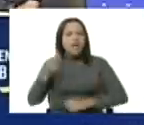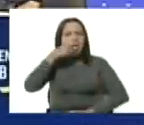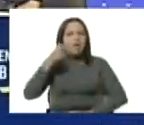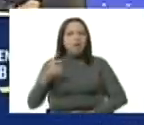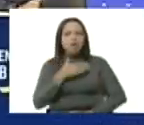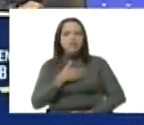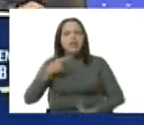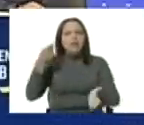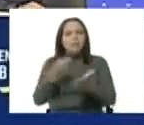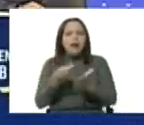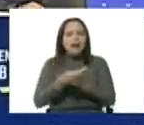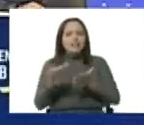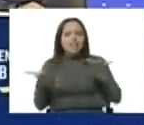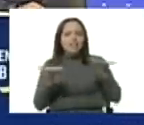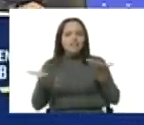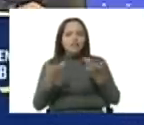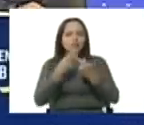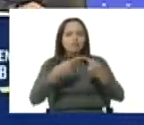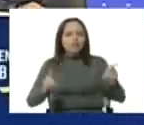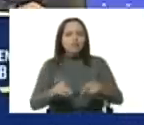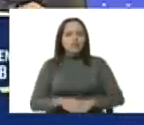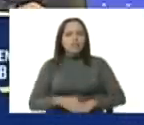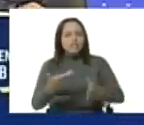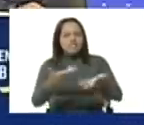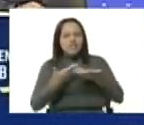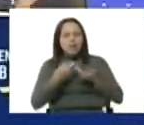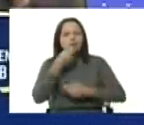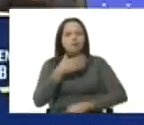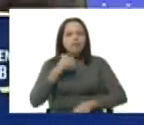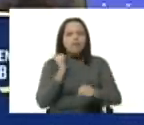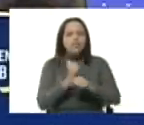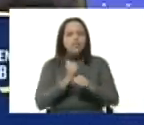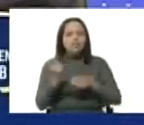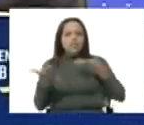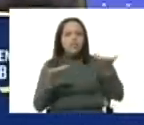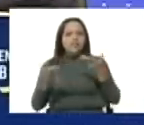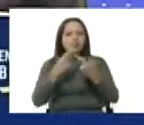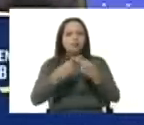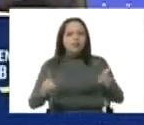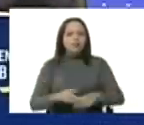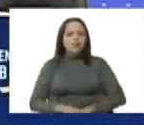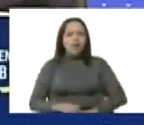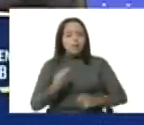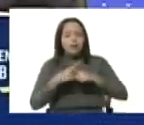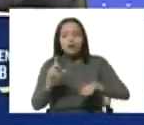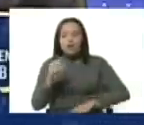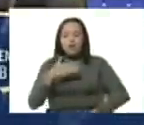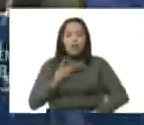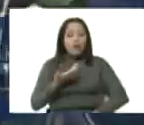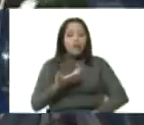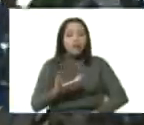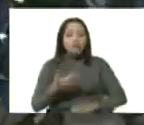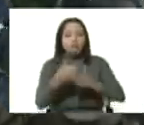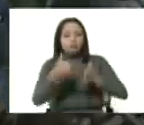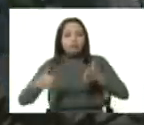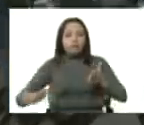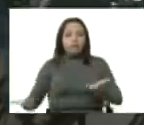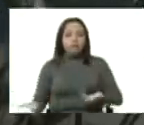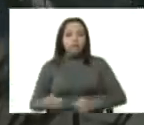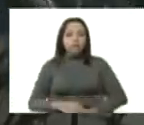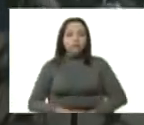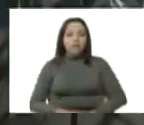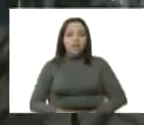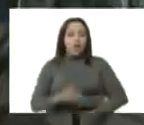quiere pagar sus servicios públicos y recibir buen servicio público, pero no se pueden rezagar, no